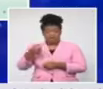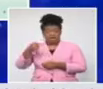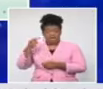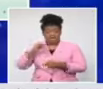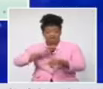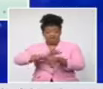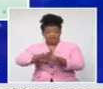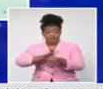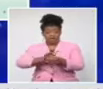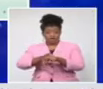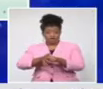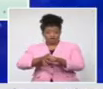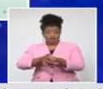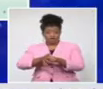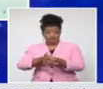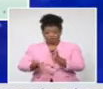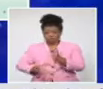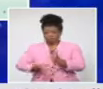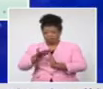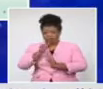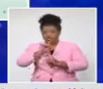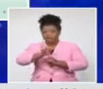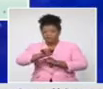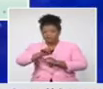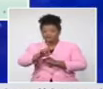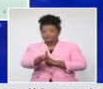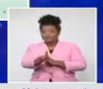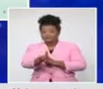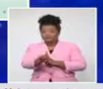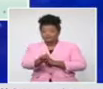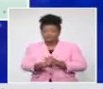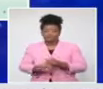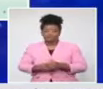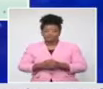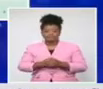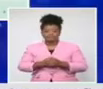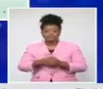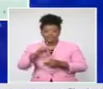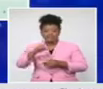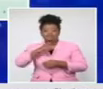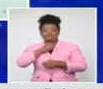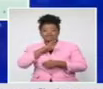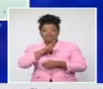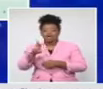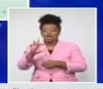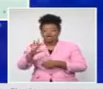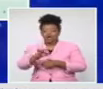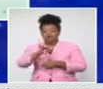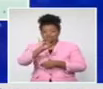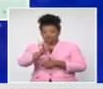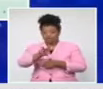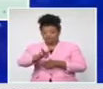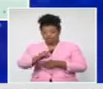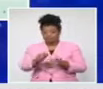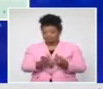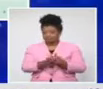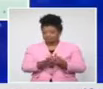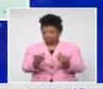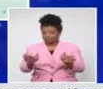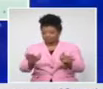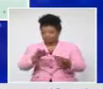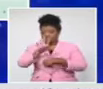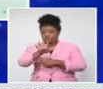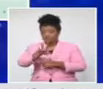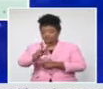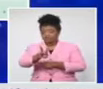Naranjo con una cifra muy elevada, 91, El Cerro con 72, San Miguel del Padrón